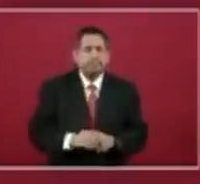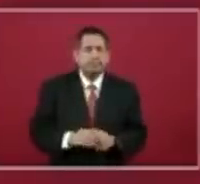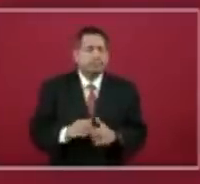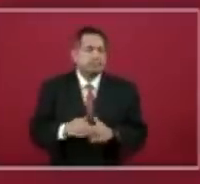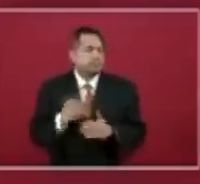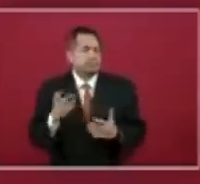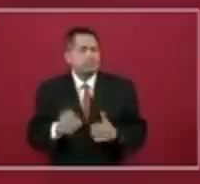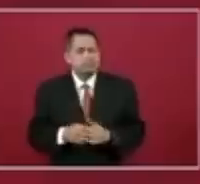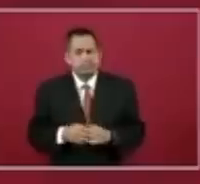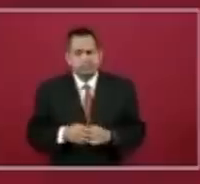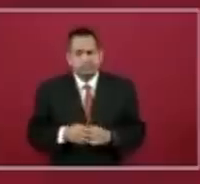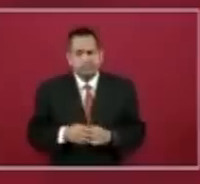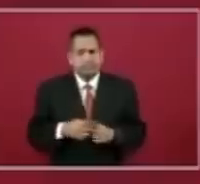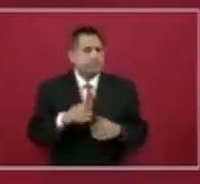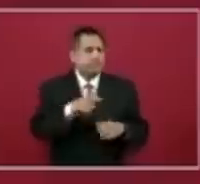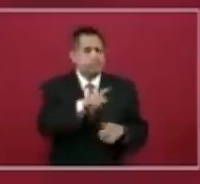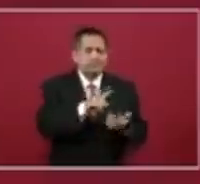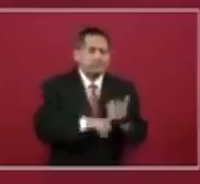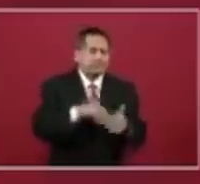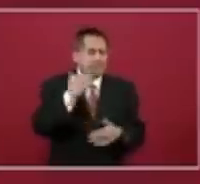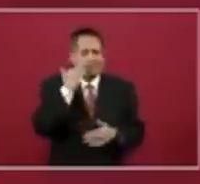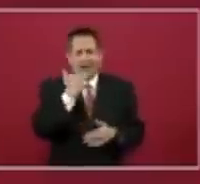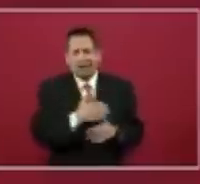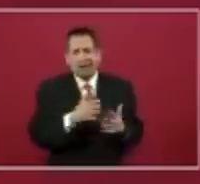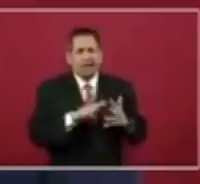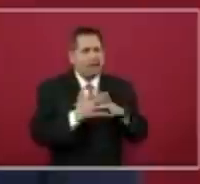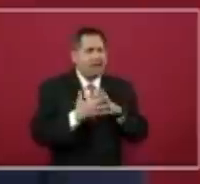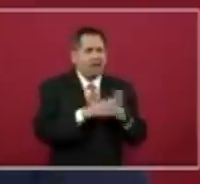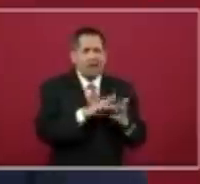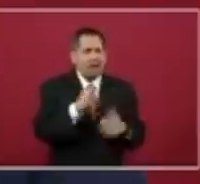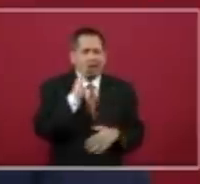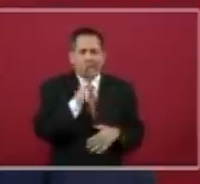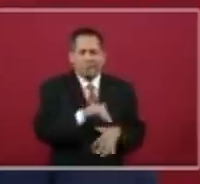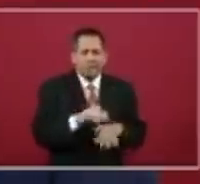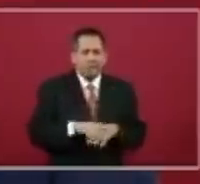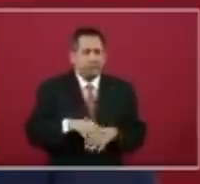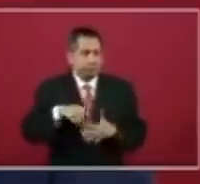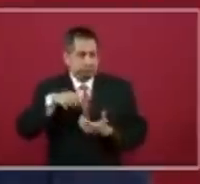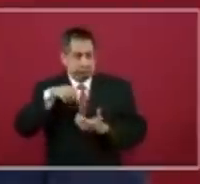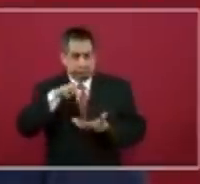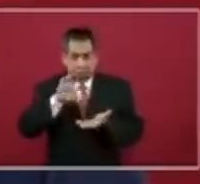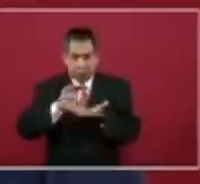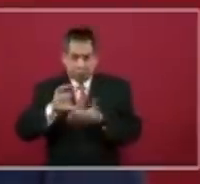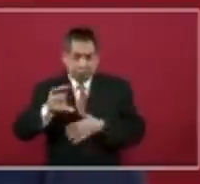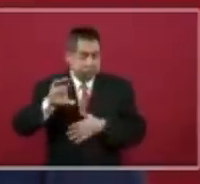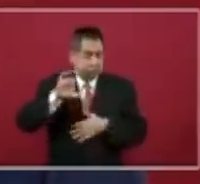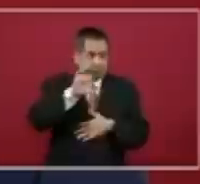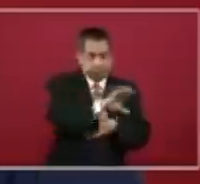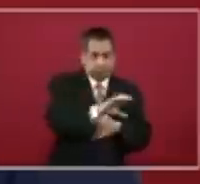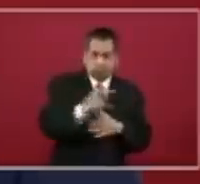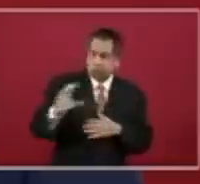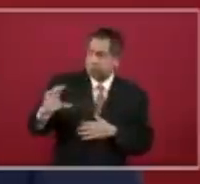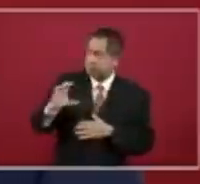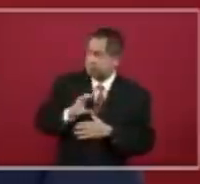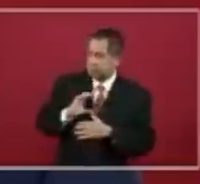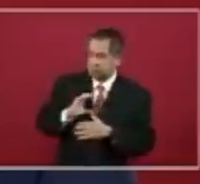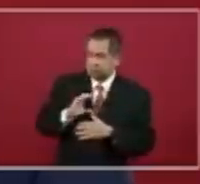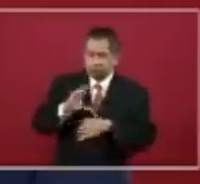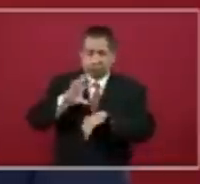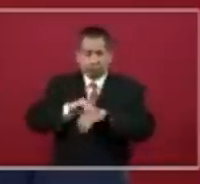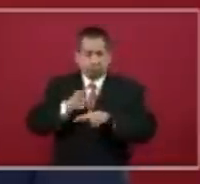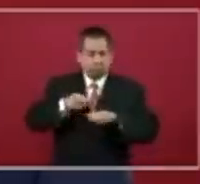porque había muchas irregularidades. Se entregaba el dinero y no se administraba